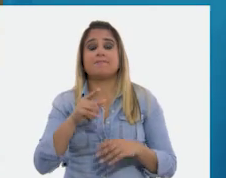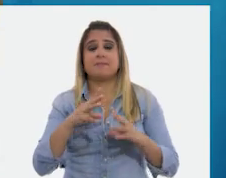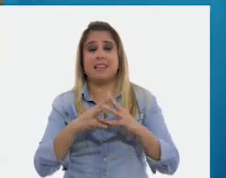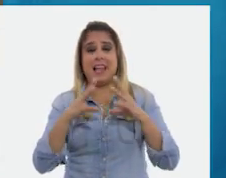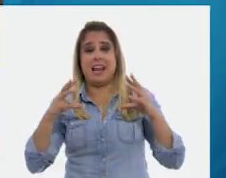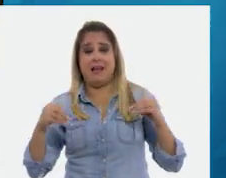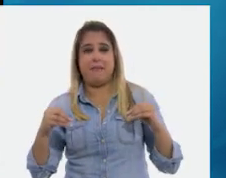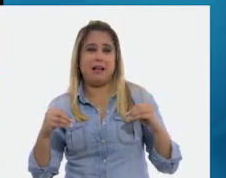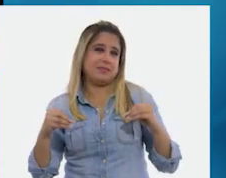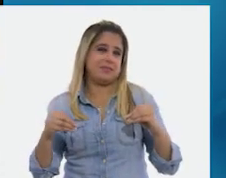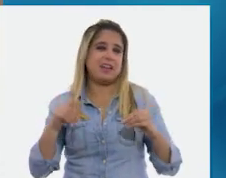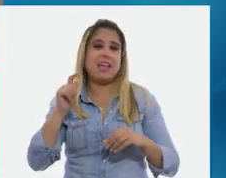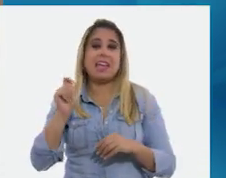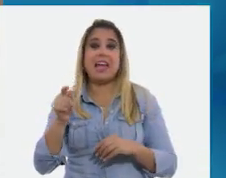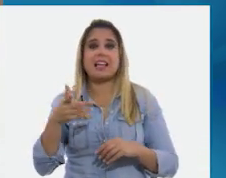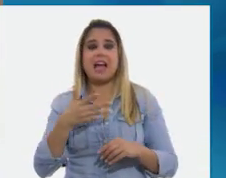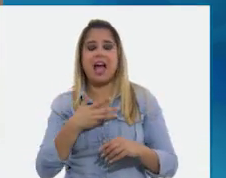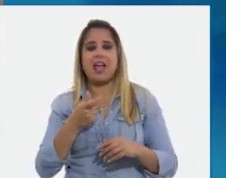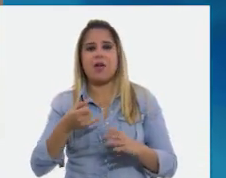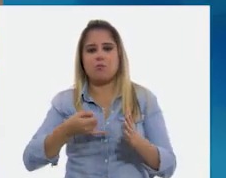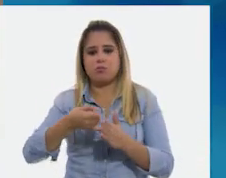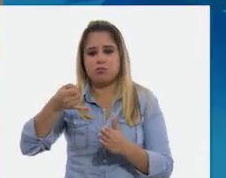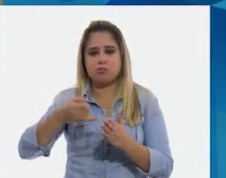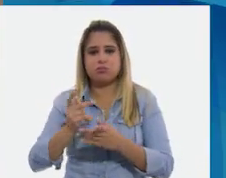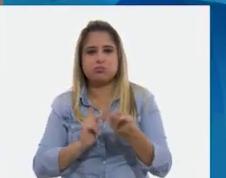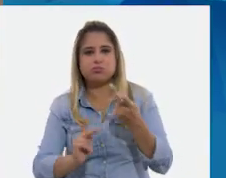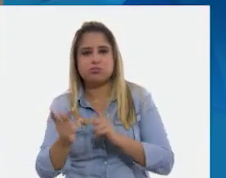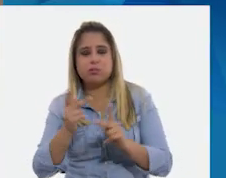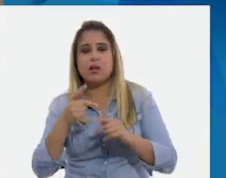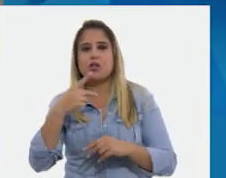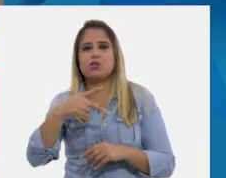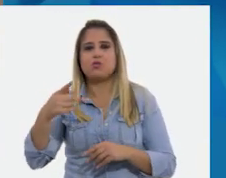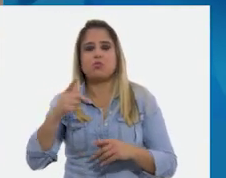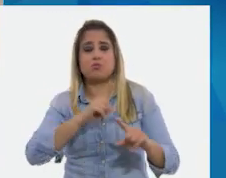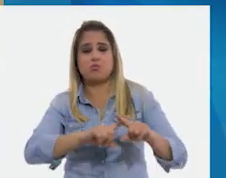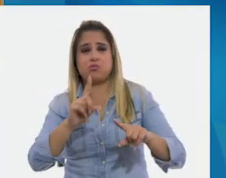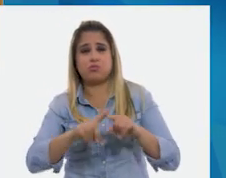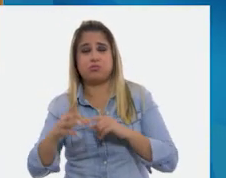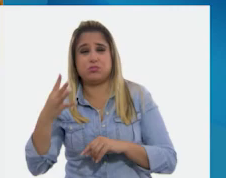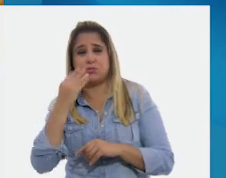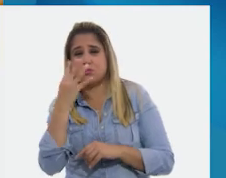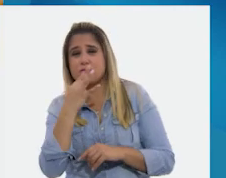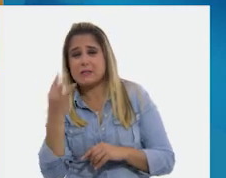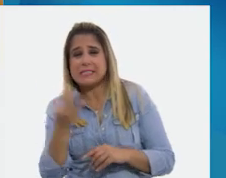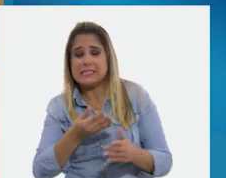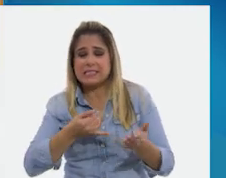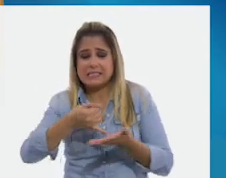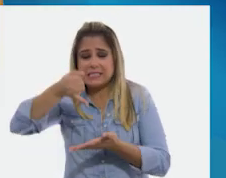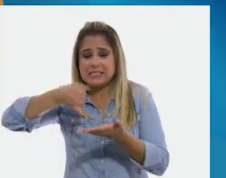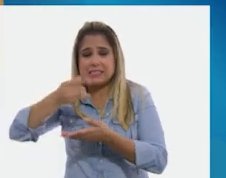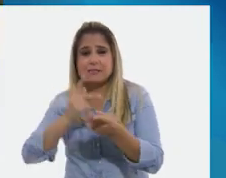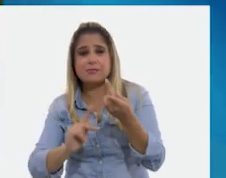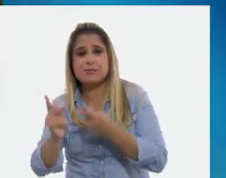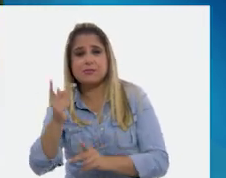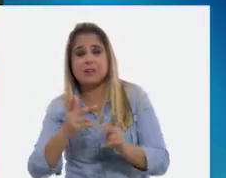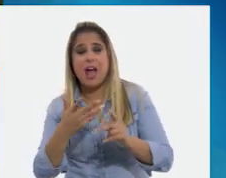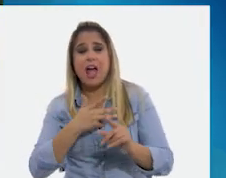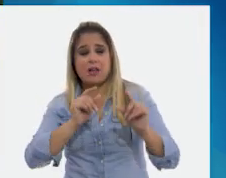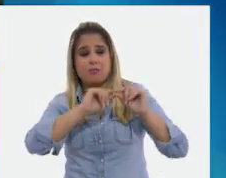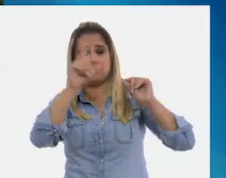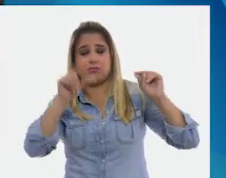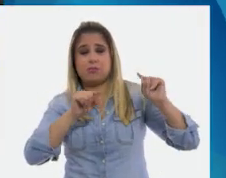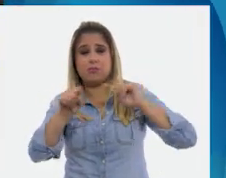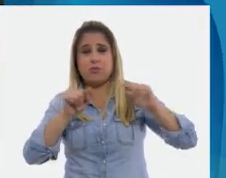por ejemplo, es uno de estos cultivos. Sus especies y variedades nativas se cultivan prácticamente en todas las